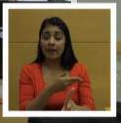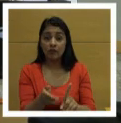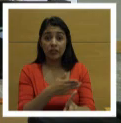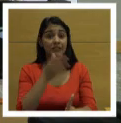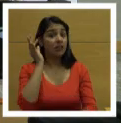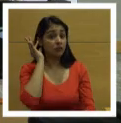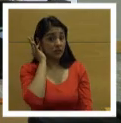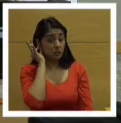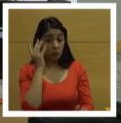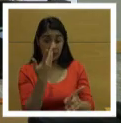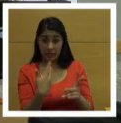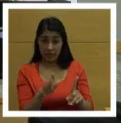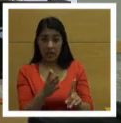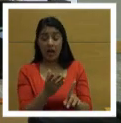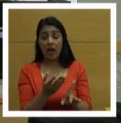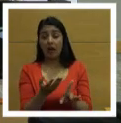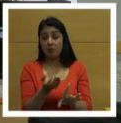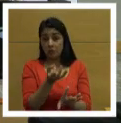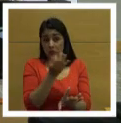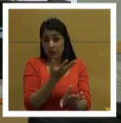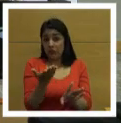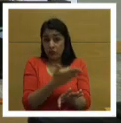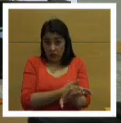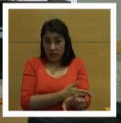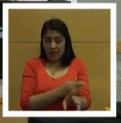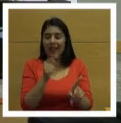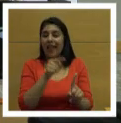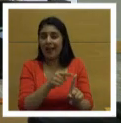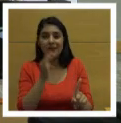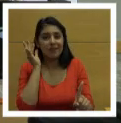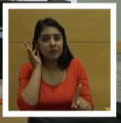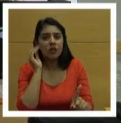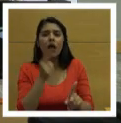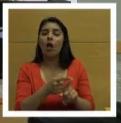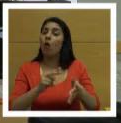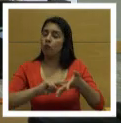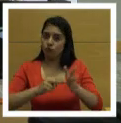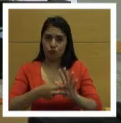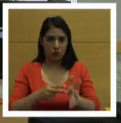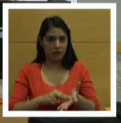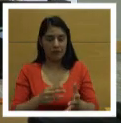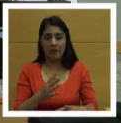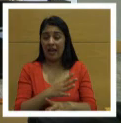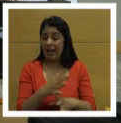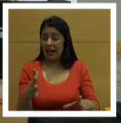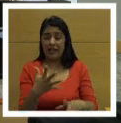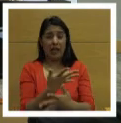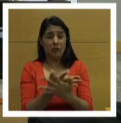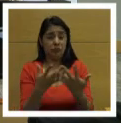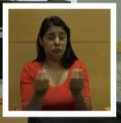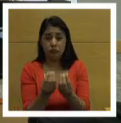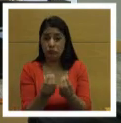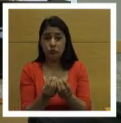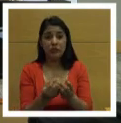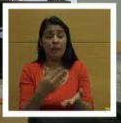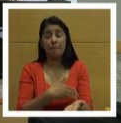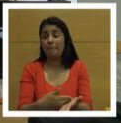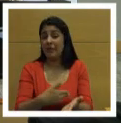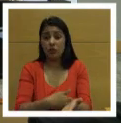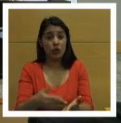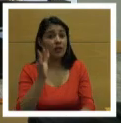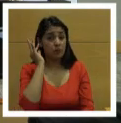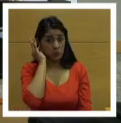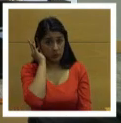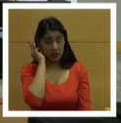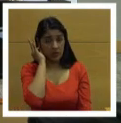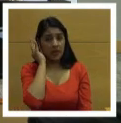las mujeres, como ya lo anticipamos, es un problema generalizado que afecta las vidas de millones de mujeres y que se